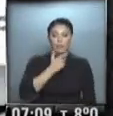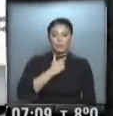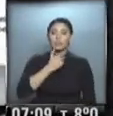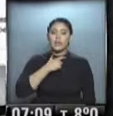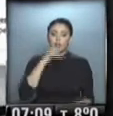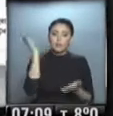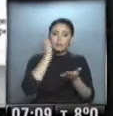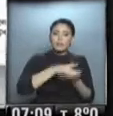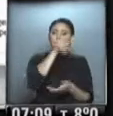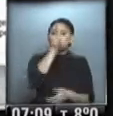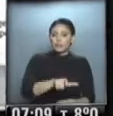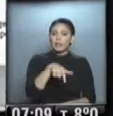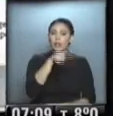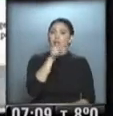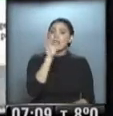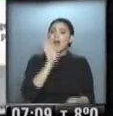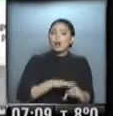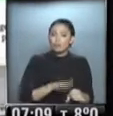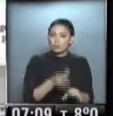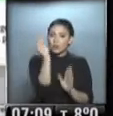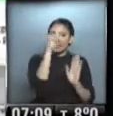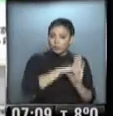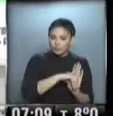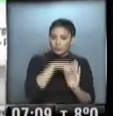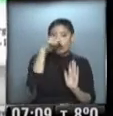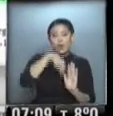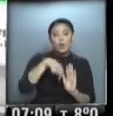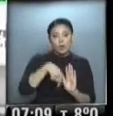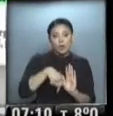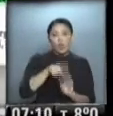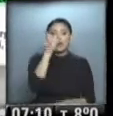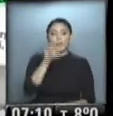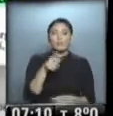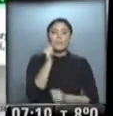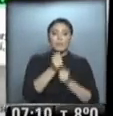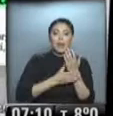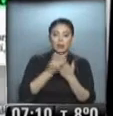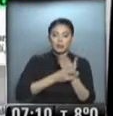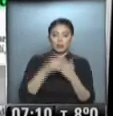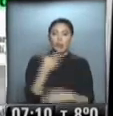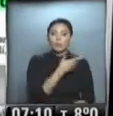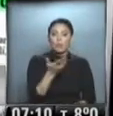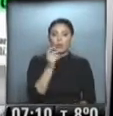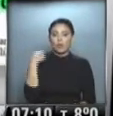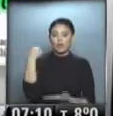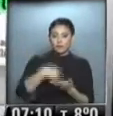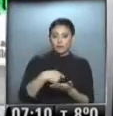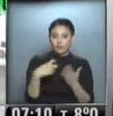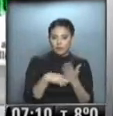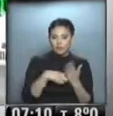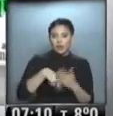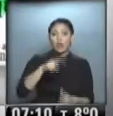e incorporar a Romano a la lista de acusados, planteo que hoy formulará el Ministerio Público Fiscal, el 11 de